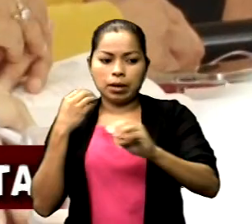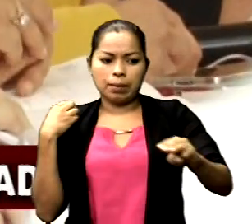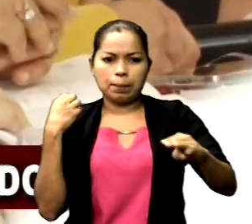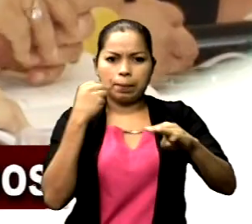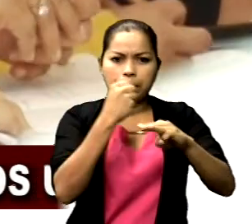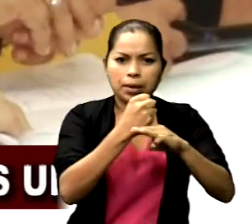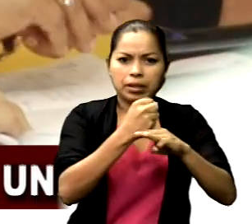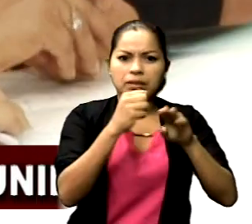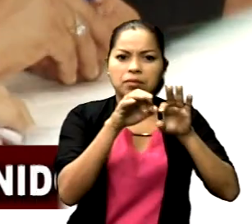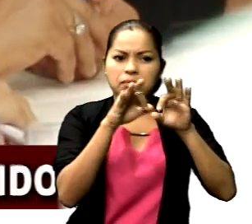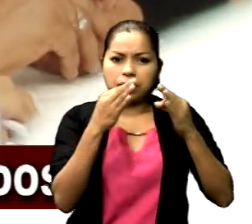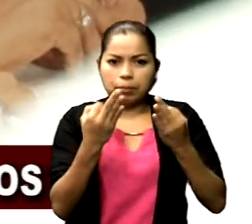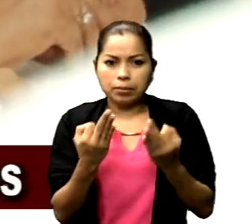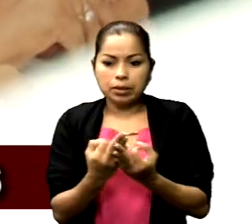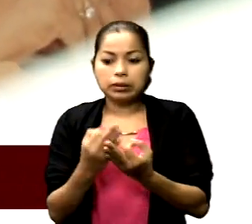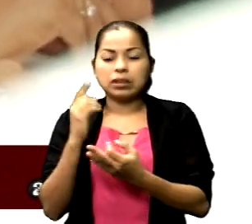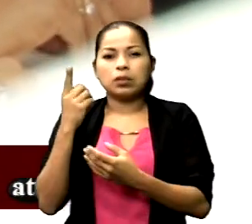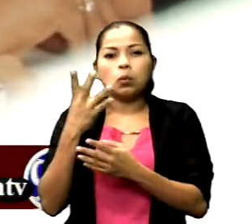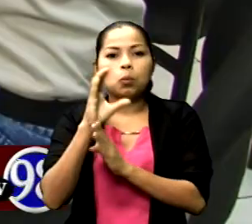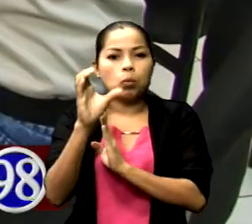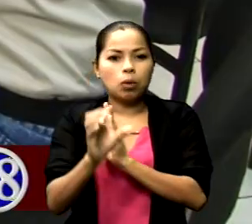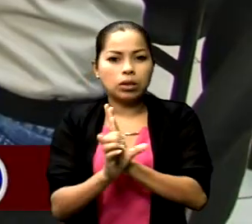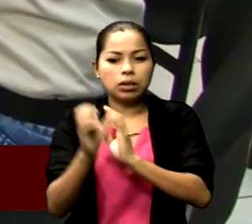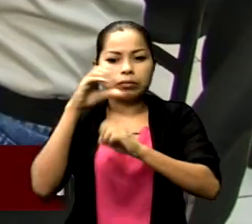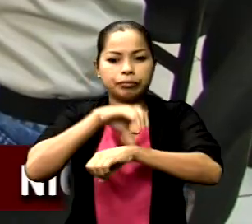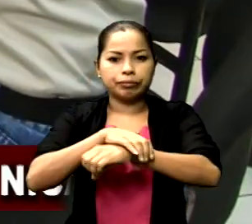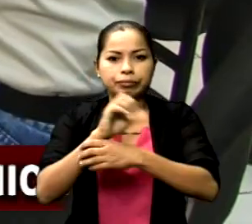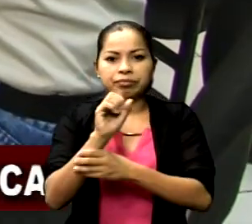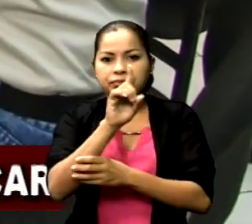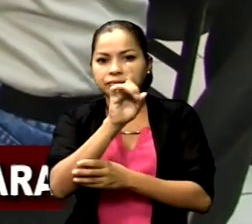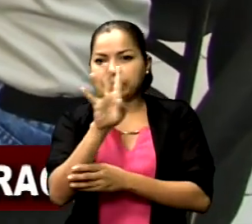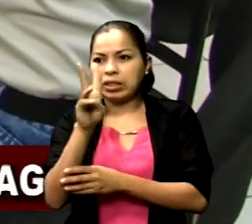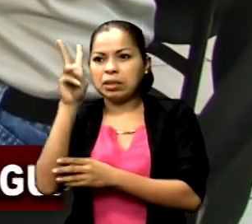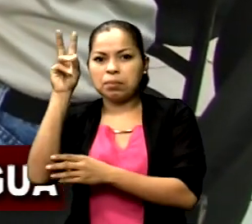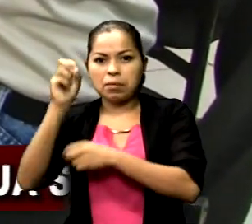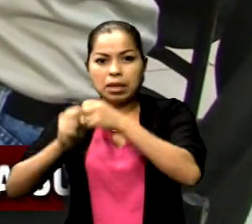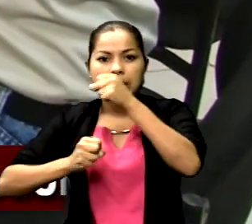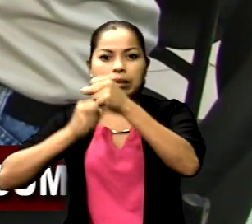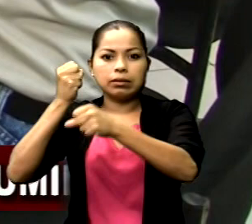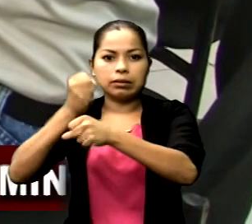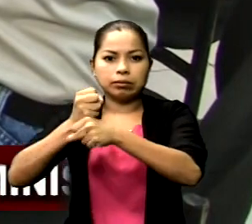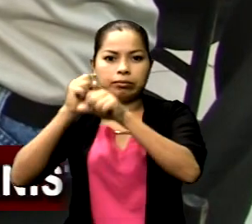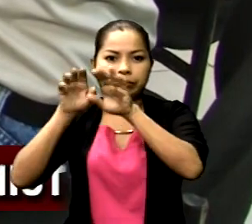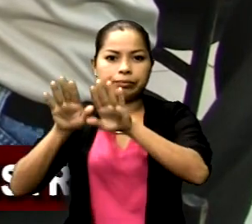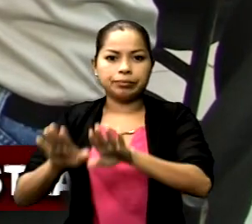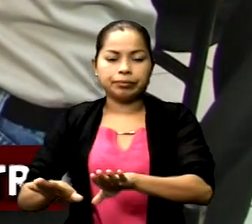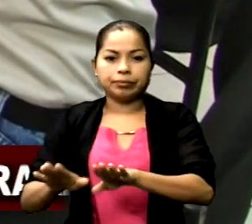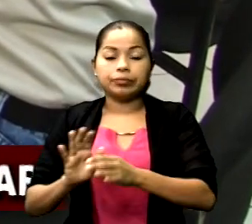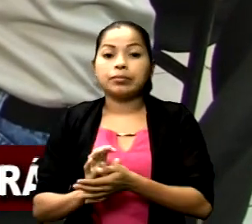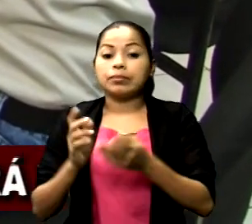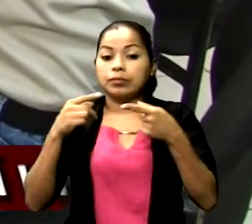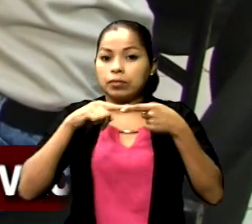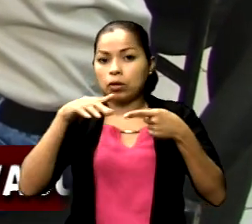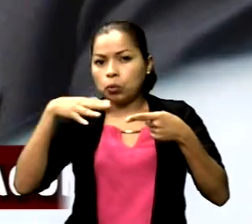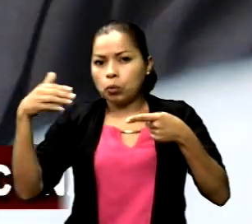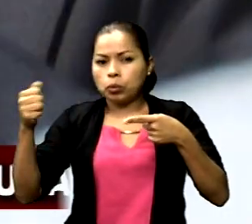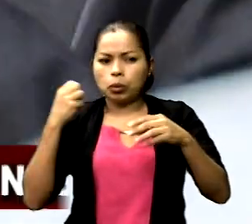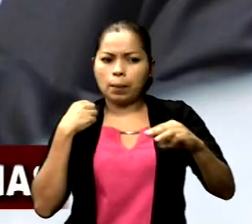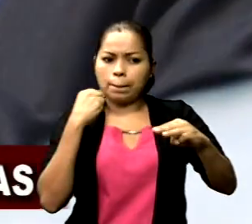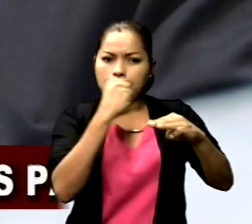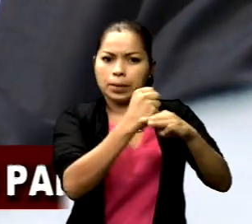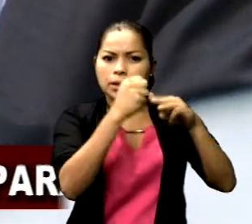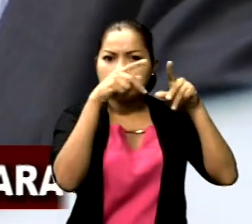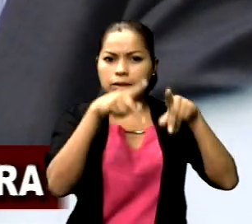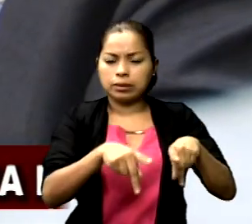parricidio se les castigará con penas de cárcel que van de 15 a 20 años de prisión. Mientras, por asesinato